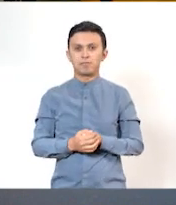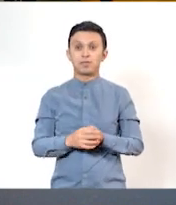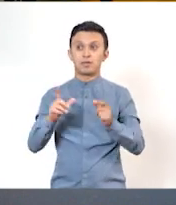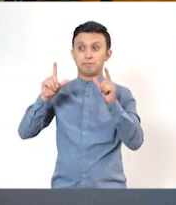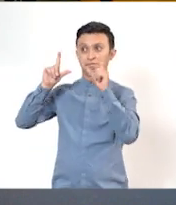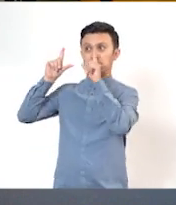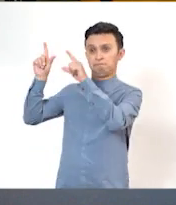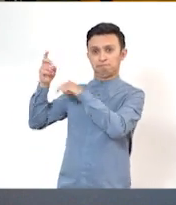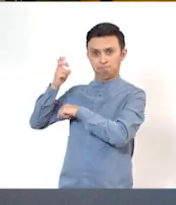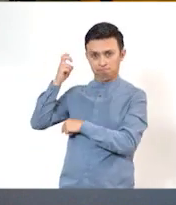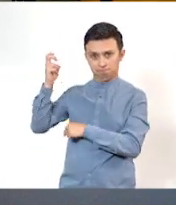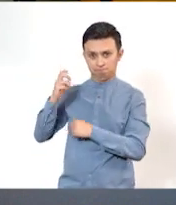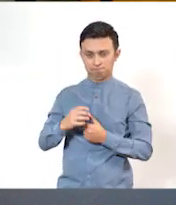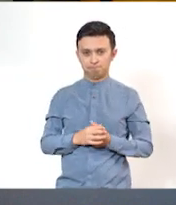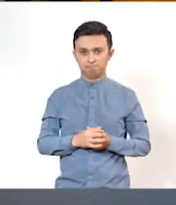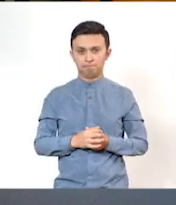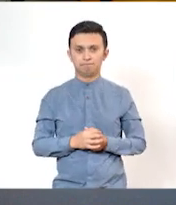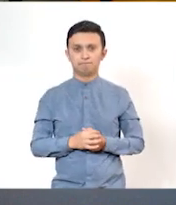Vamos a colgarlo por aquí.